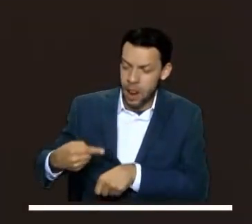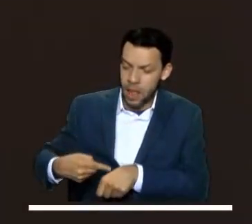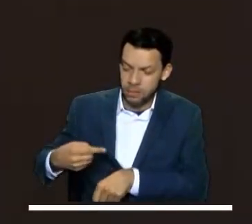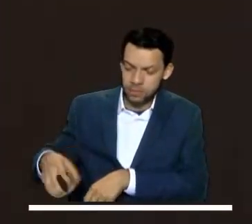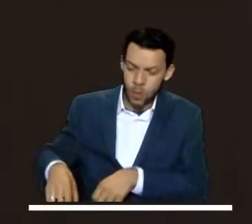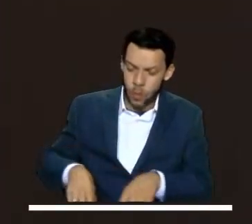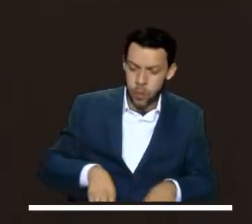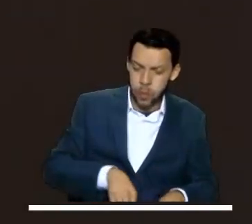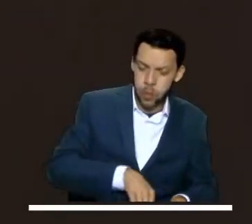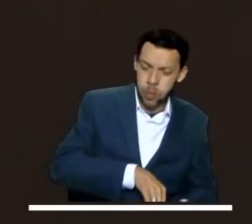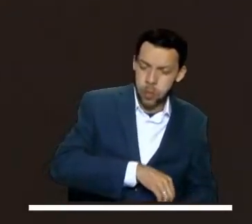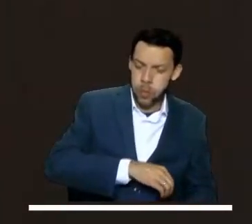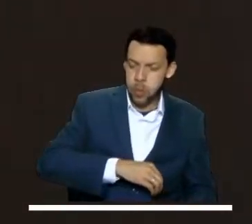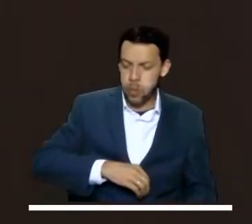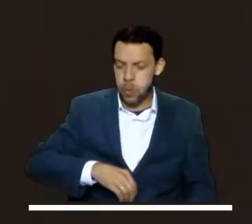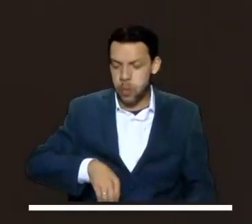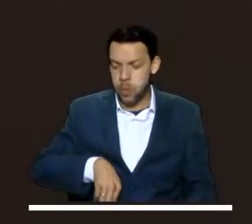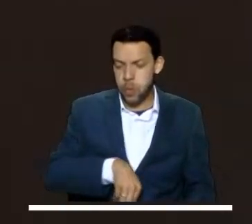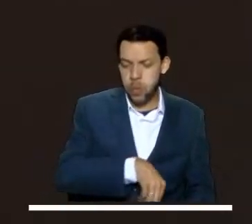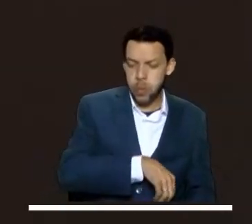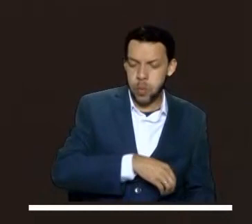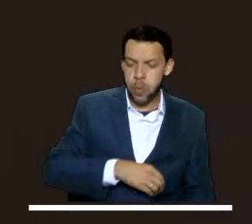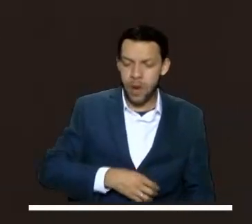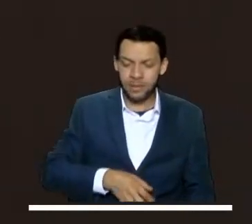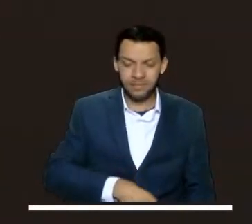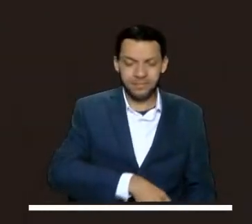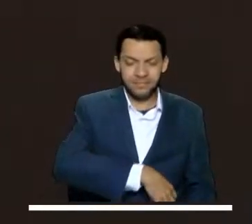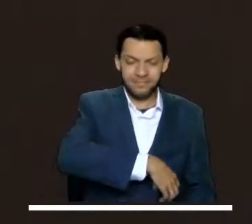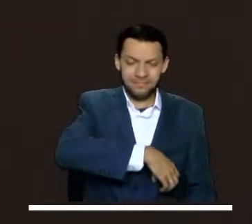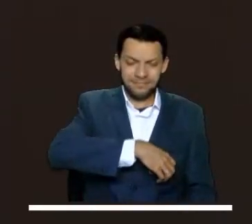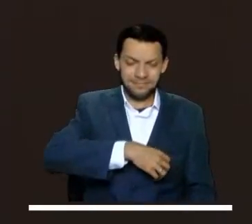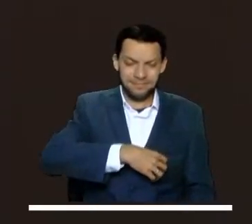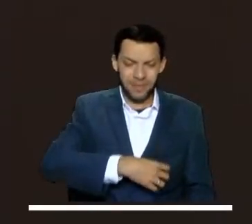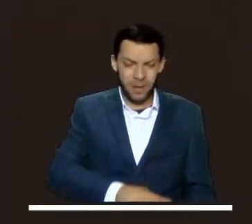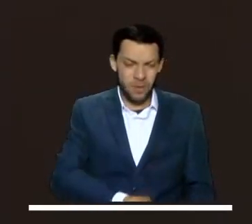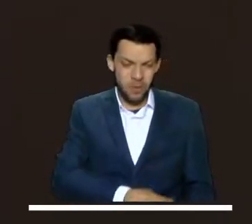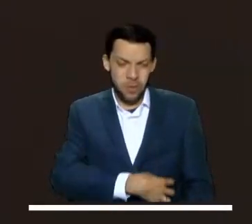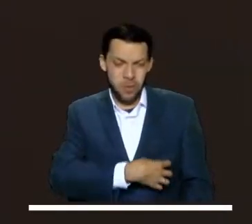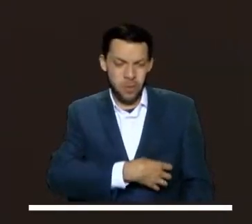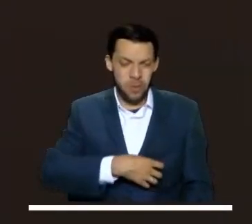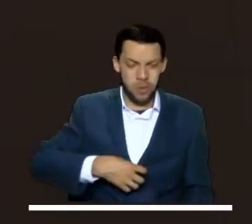entonces nos regresamos lentamente y detallando todas las estructuras.